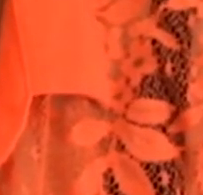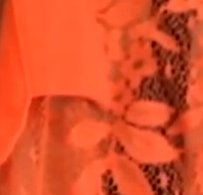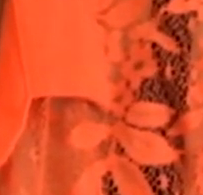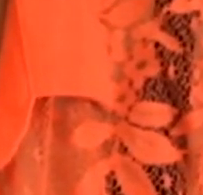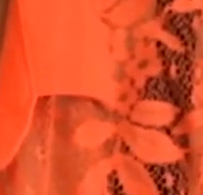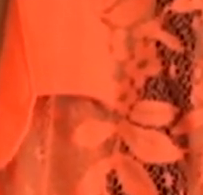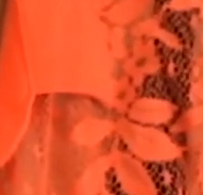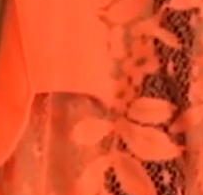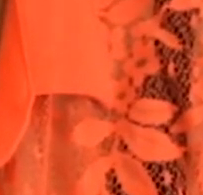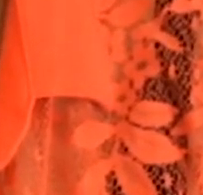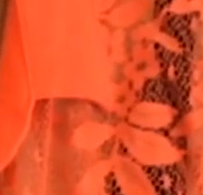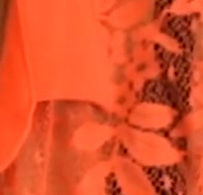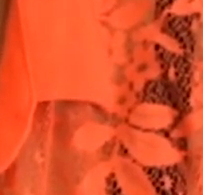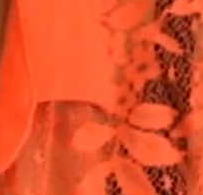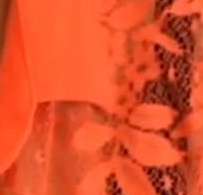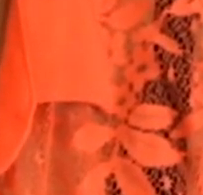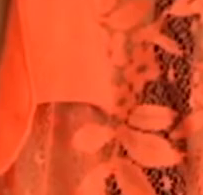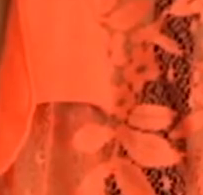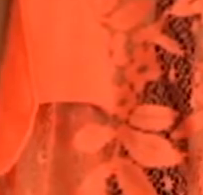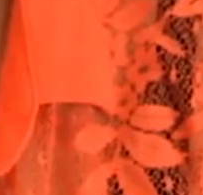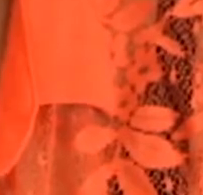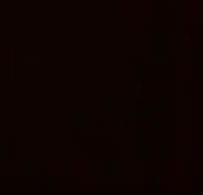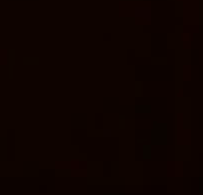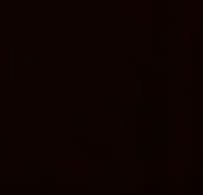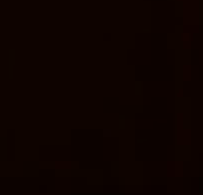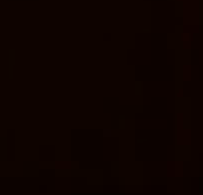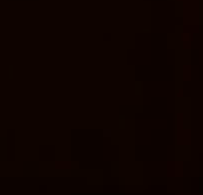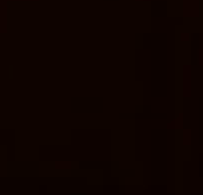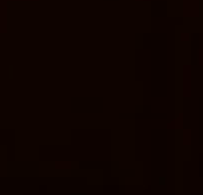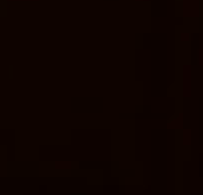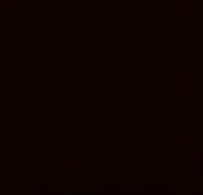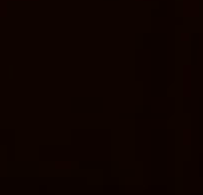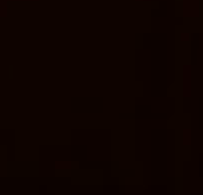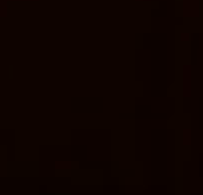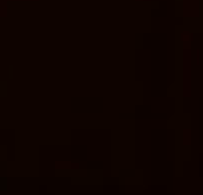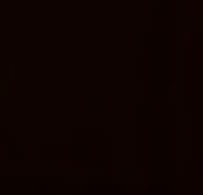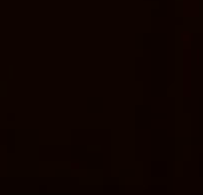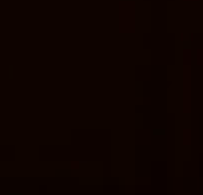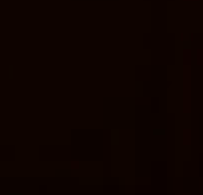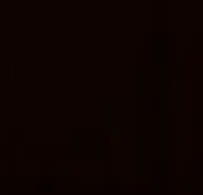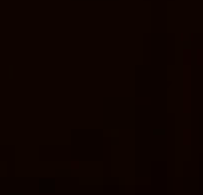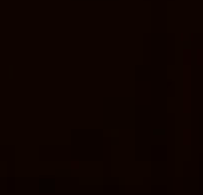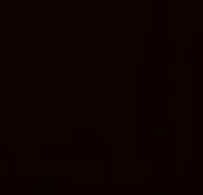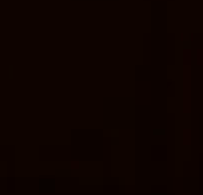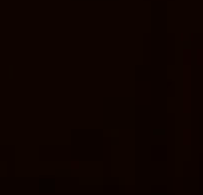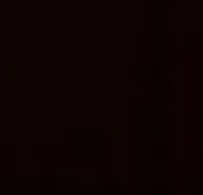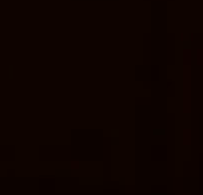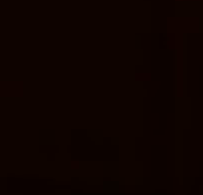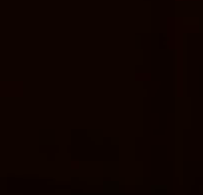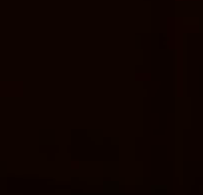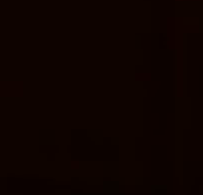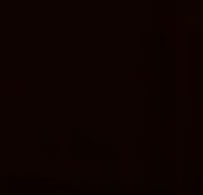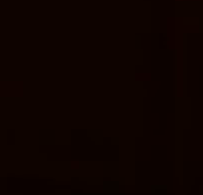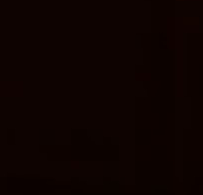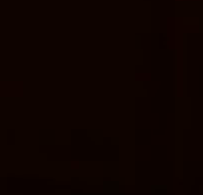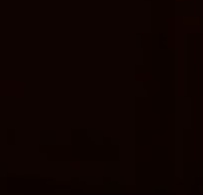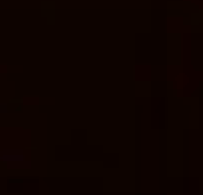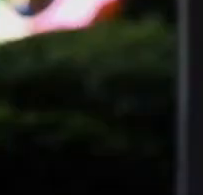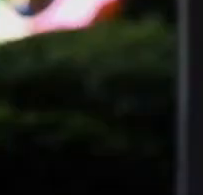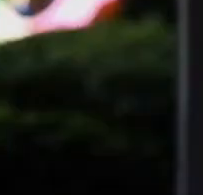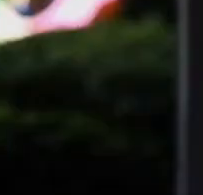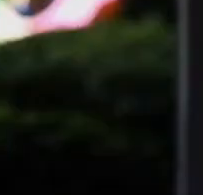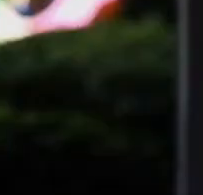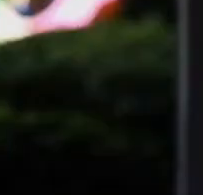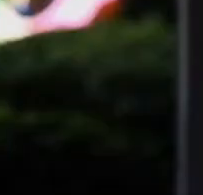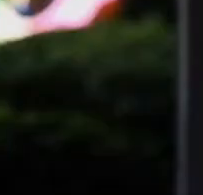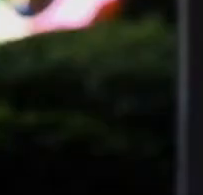él me iba a dejar o no sé. Pues tuvimos miedo y después preocupación.